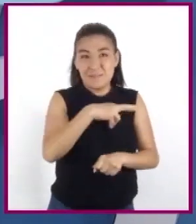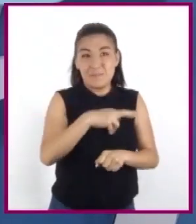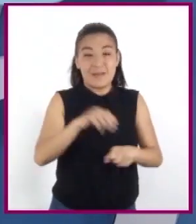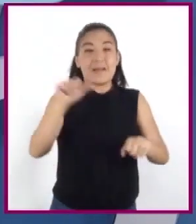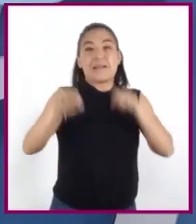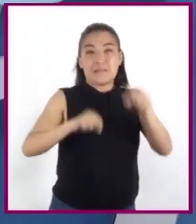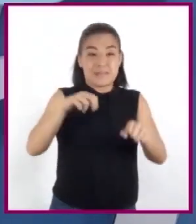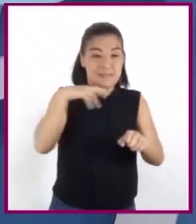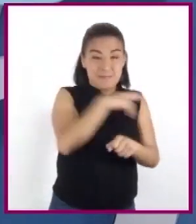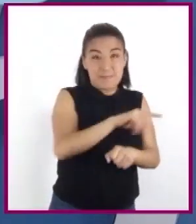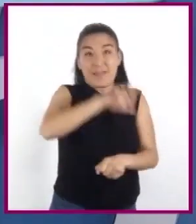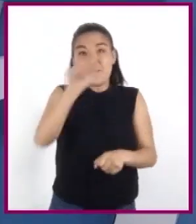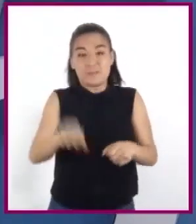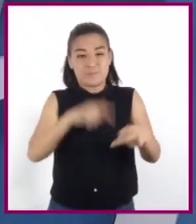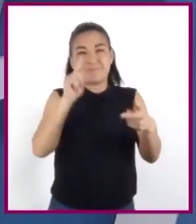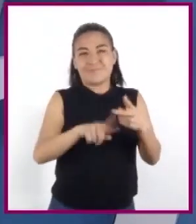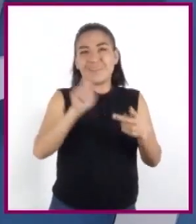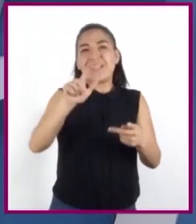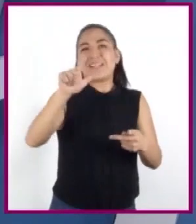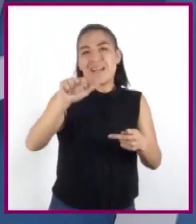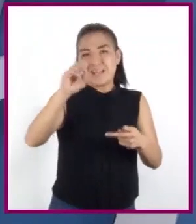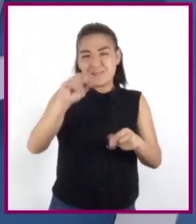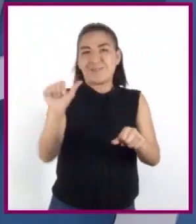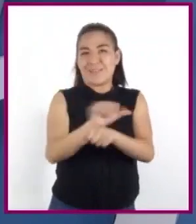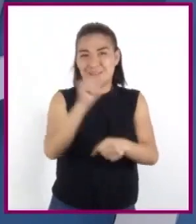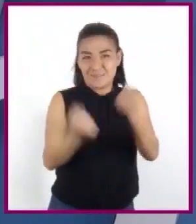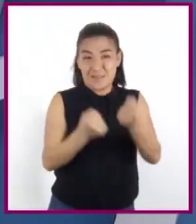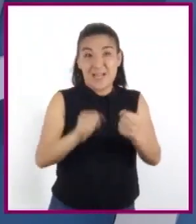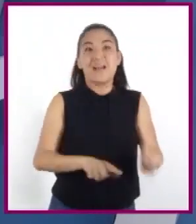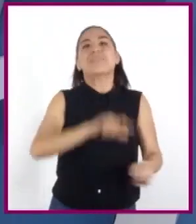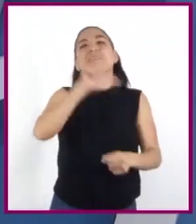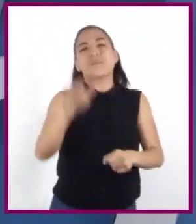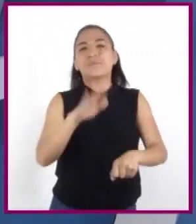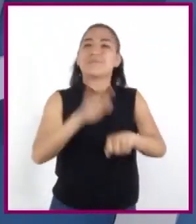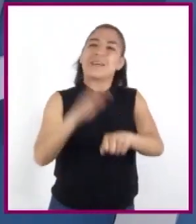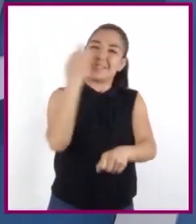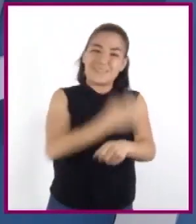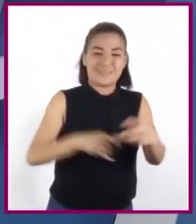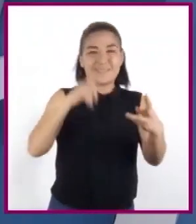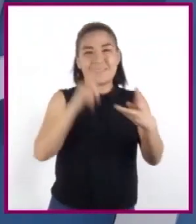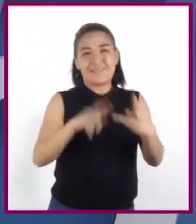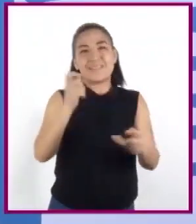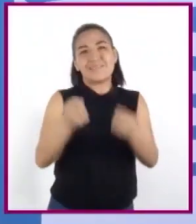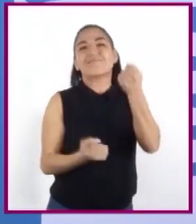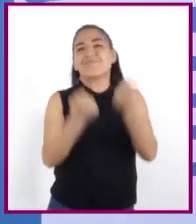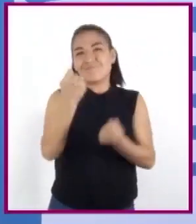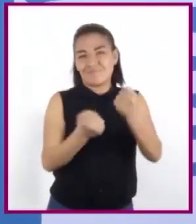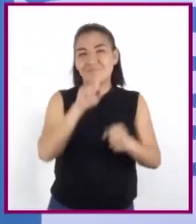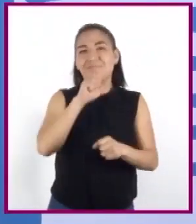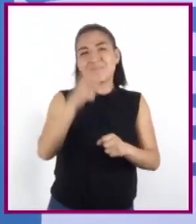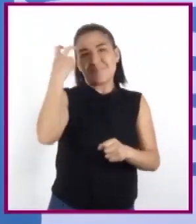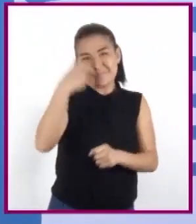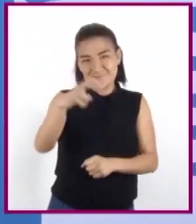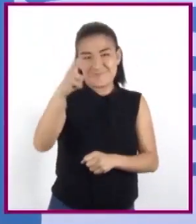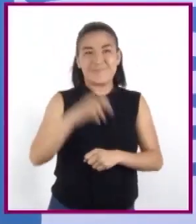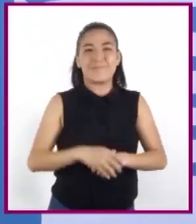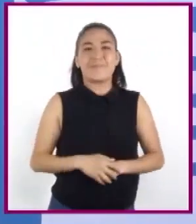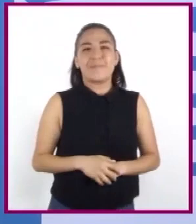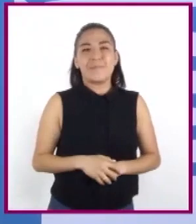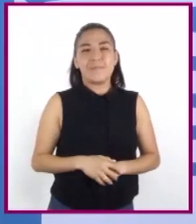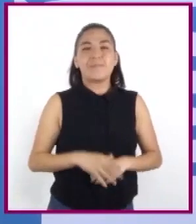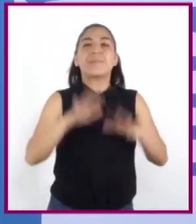que maneja Lalo y posteriormente llegó el otro amigo que, al igual que Lalo, viajó en auto. Bien,